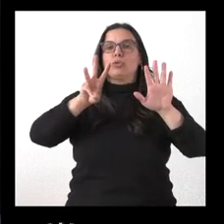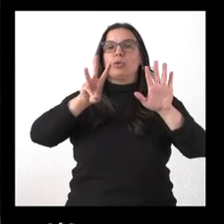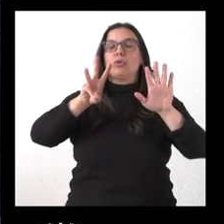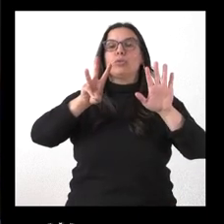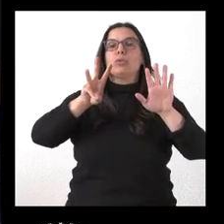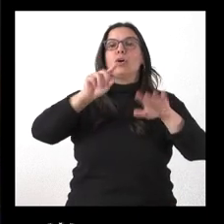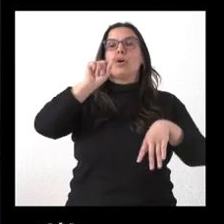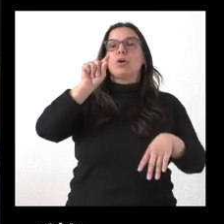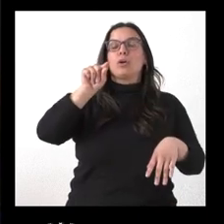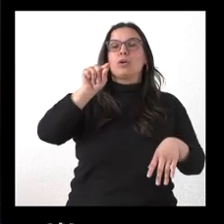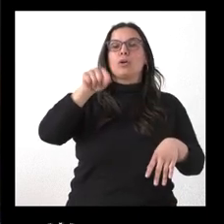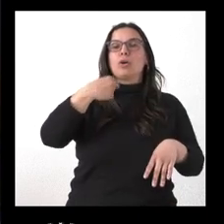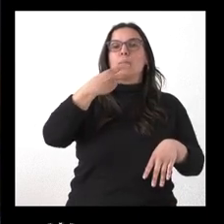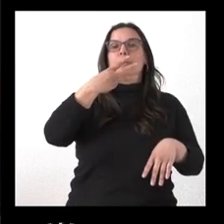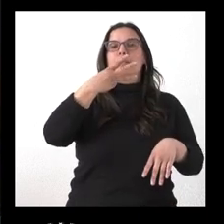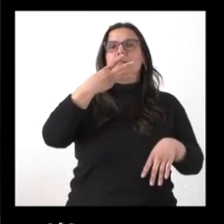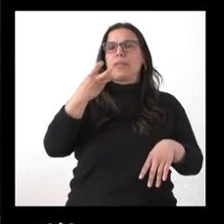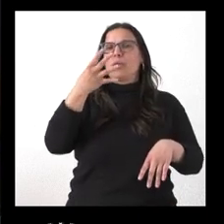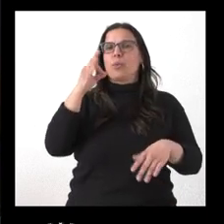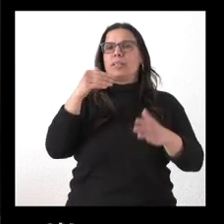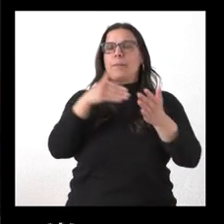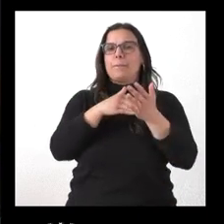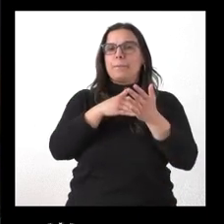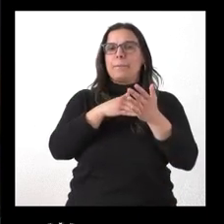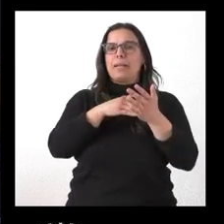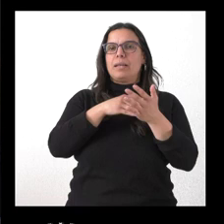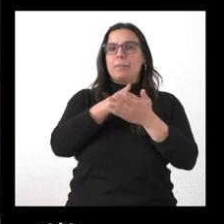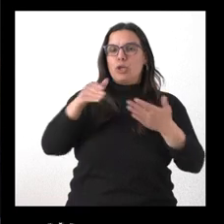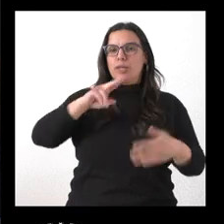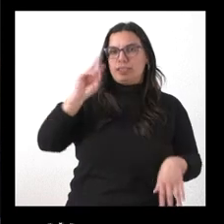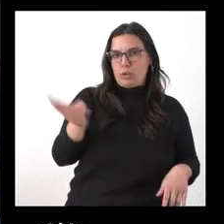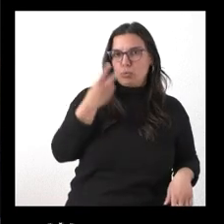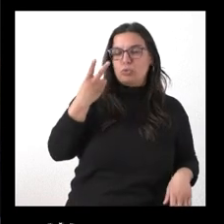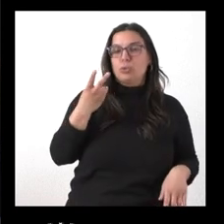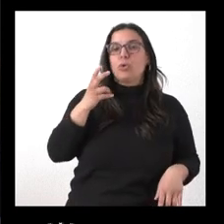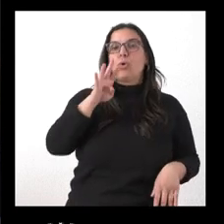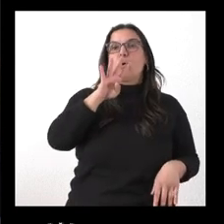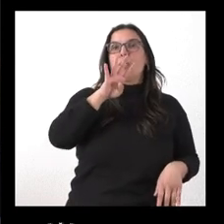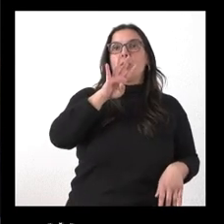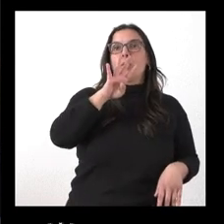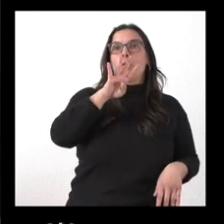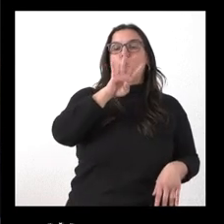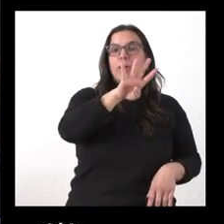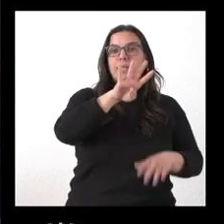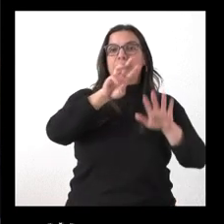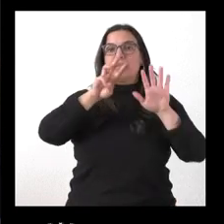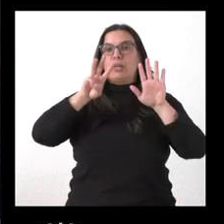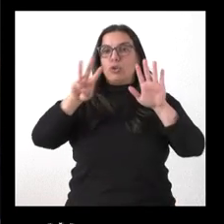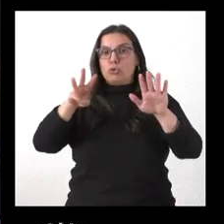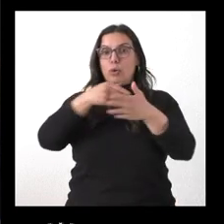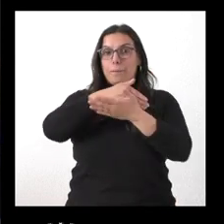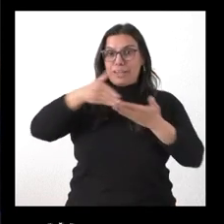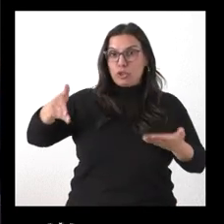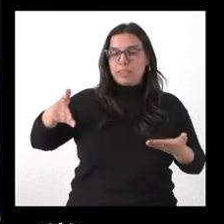48,350.000 millones de euros esos 48 millones se